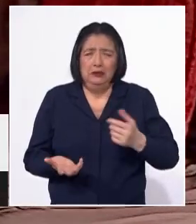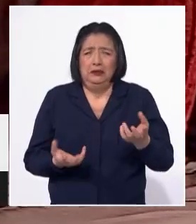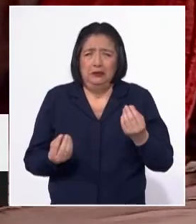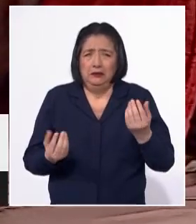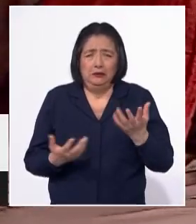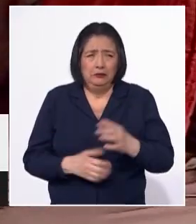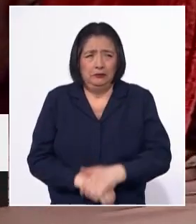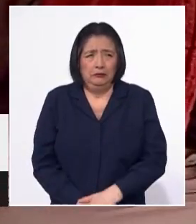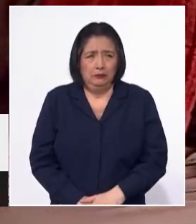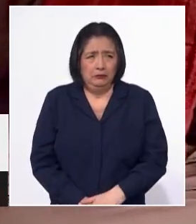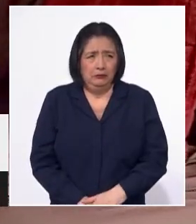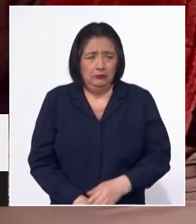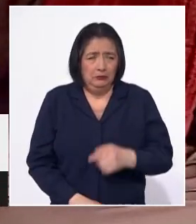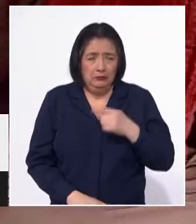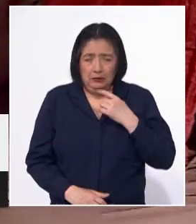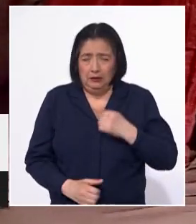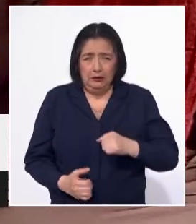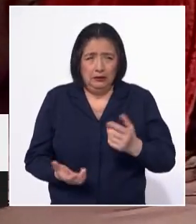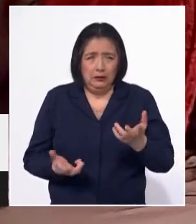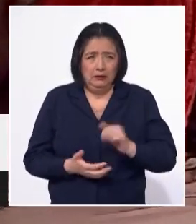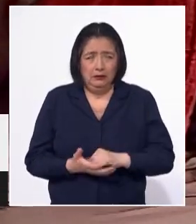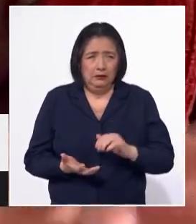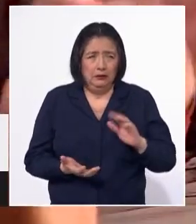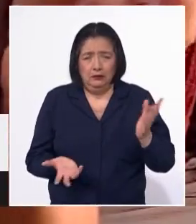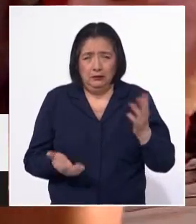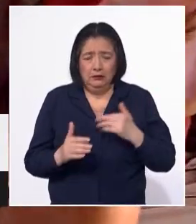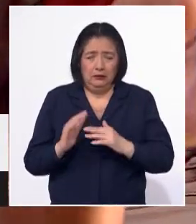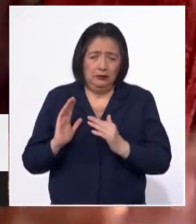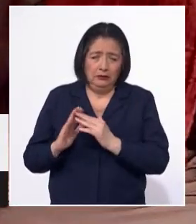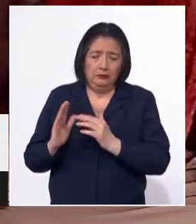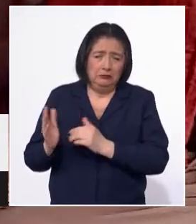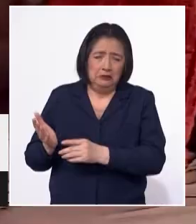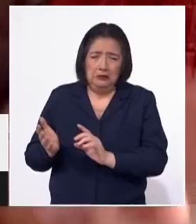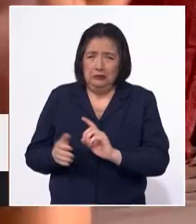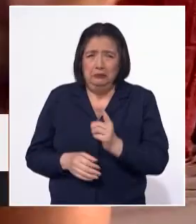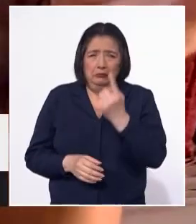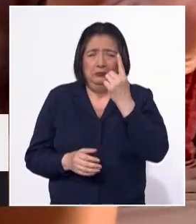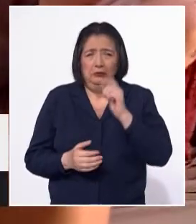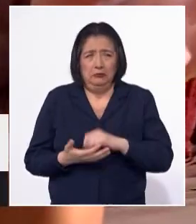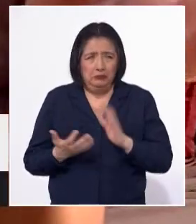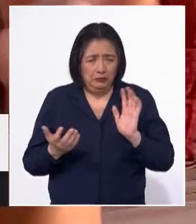hija. Porque mi hija es una niña de su casa, primera vez que